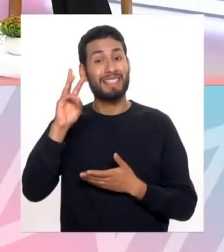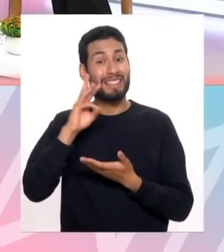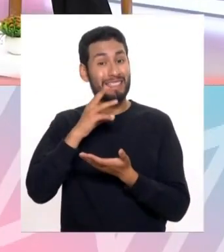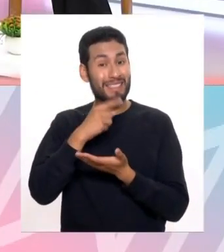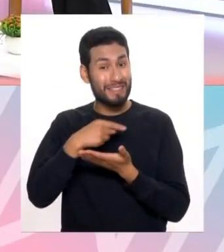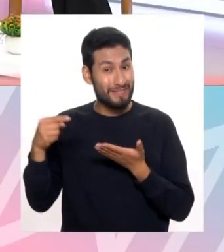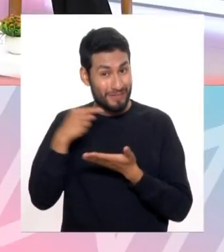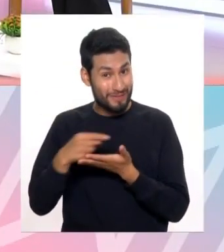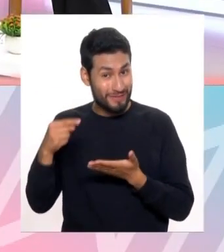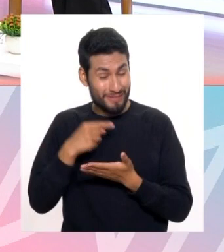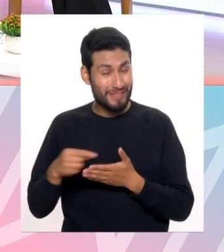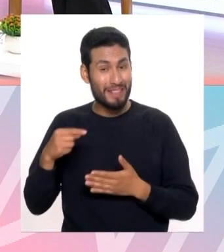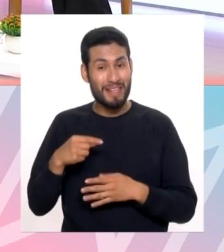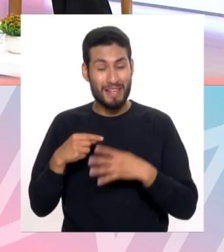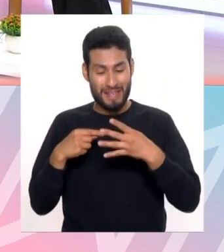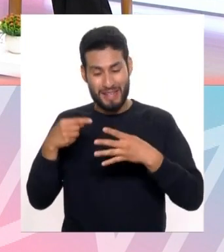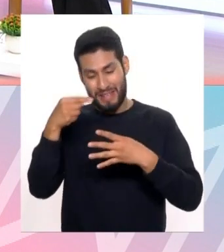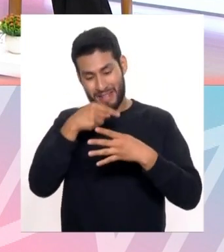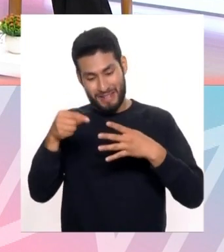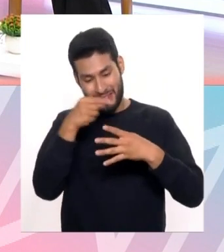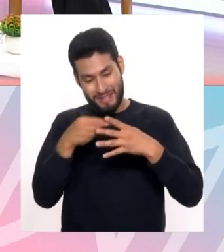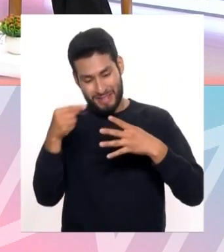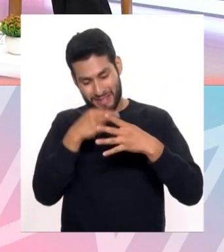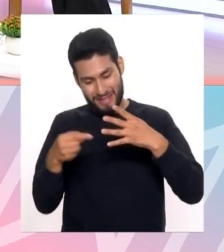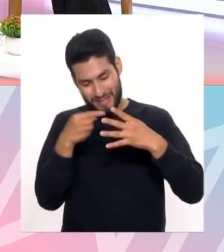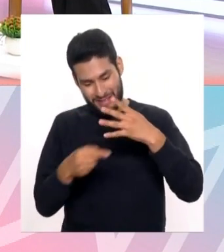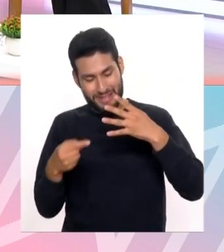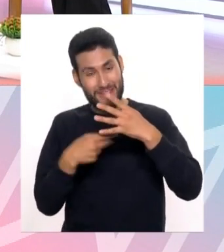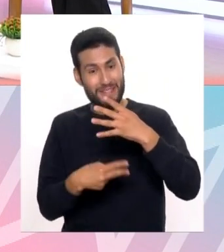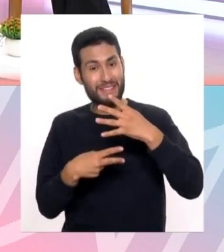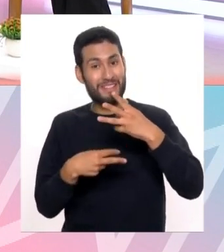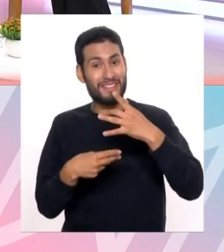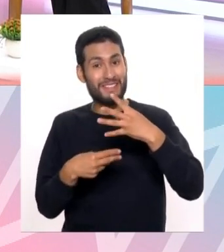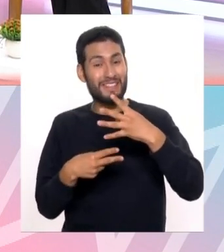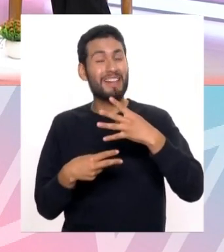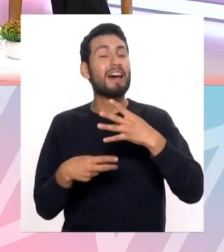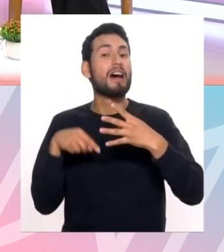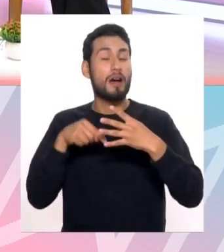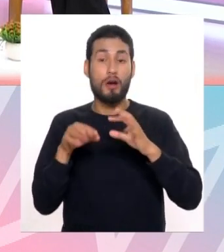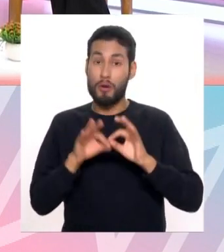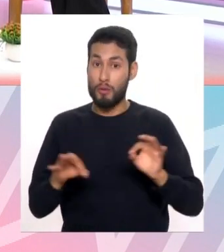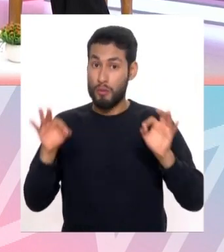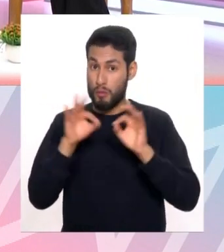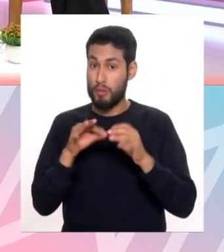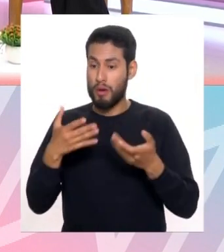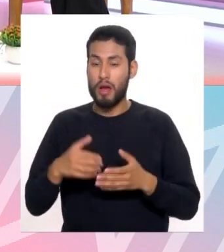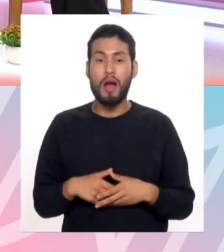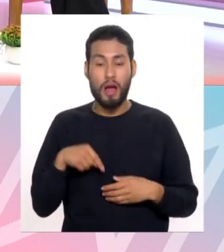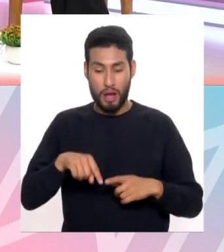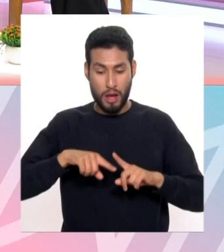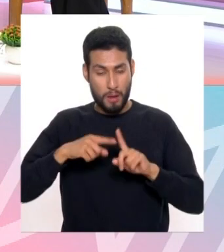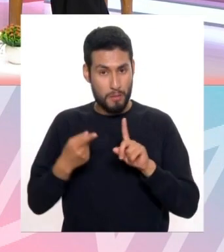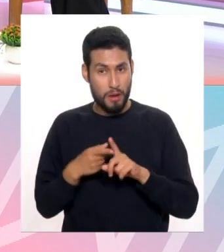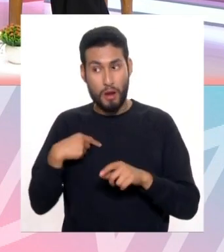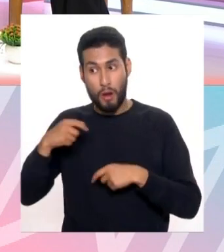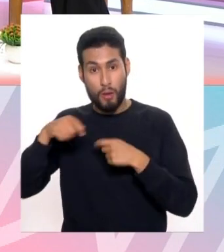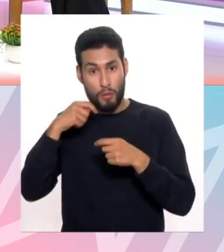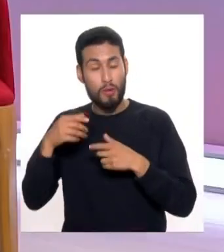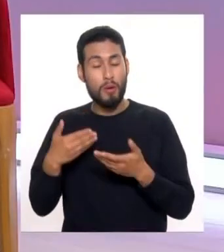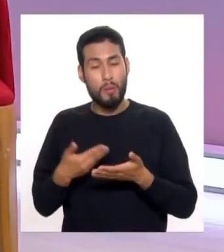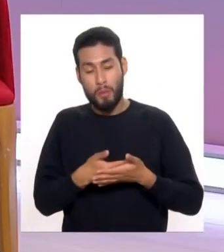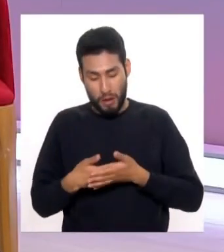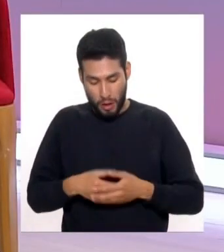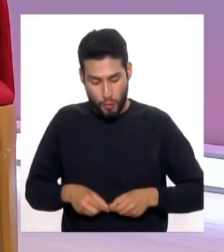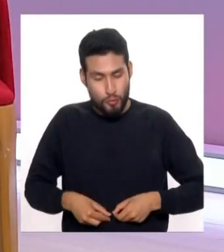del tubo neural, a lo mejor ya tomar más tarde, obviamente también es importante, pero es relevante en ese momento de una mujer que